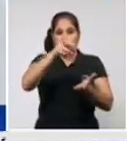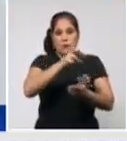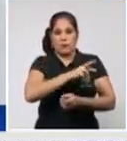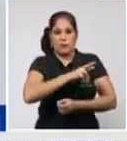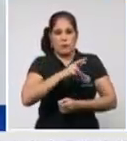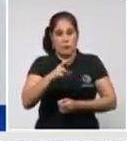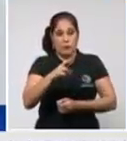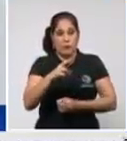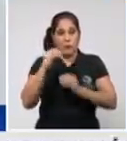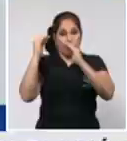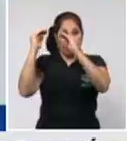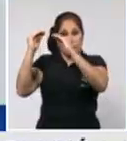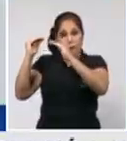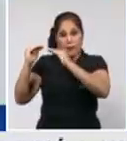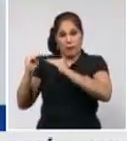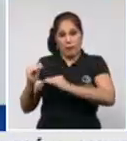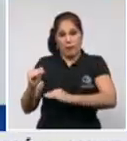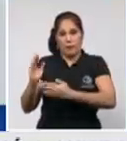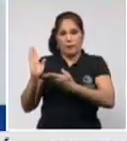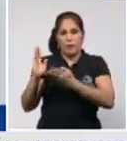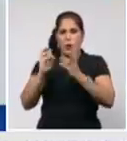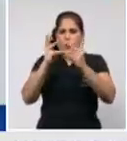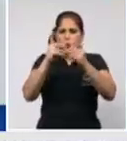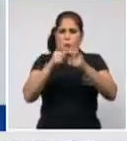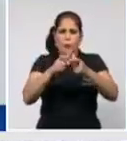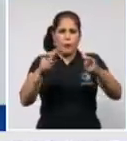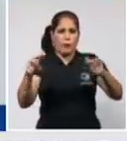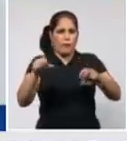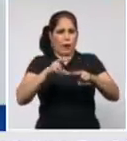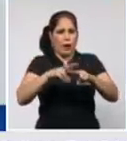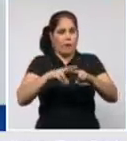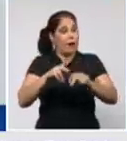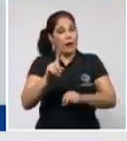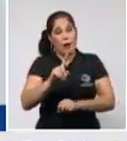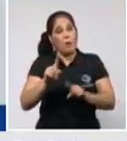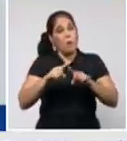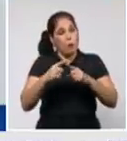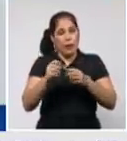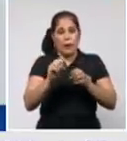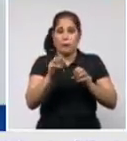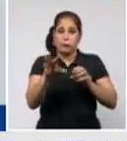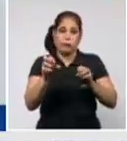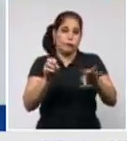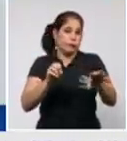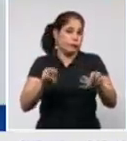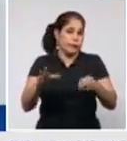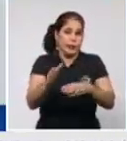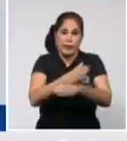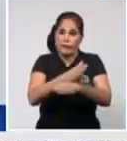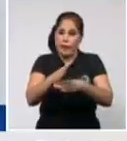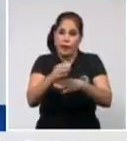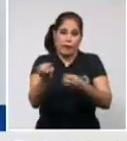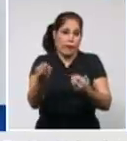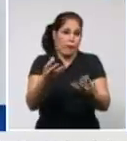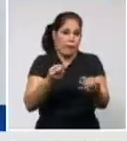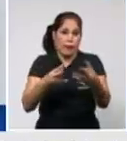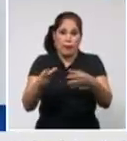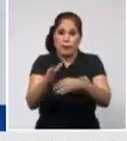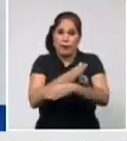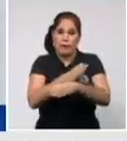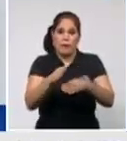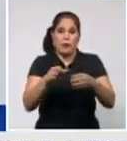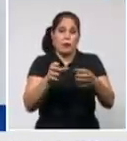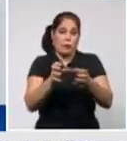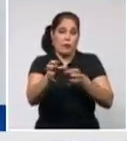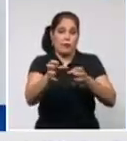vemos esto, realmente no es un número elevado de casos, pero sí con una dispersión en la ciudad, teniendo en cuenta